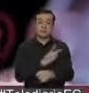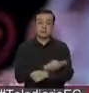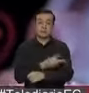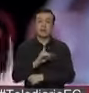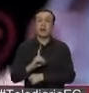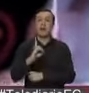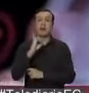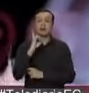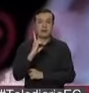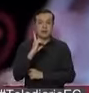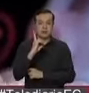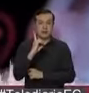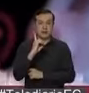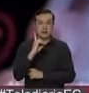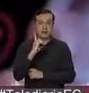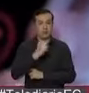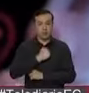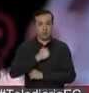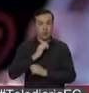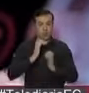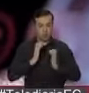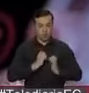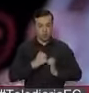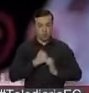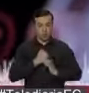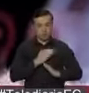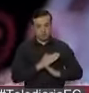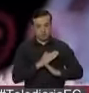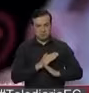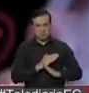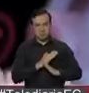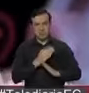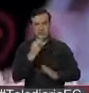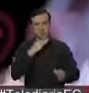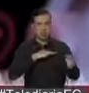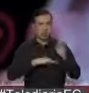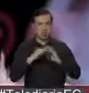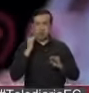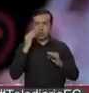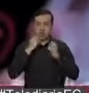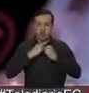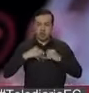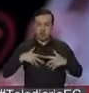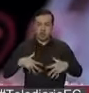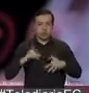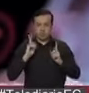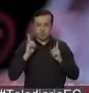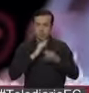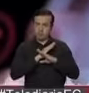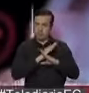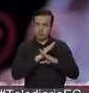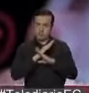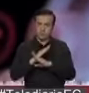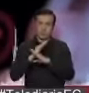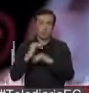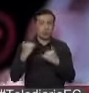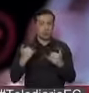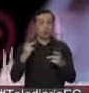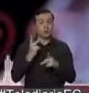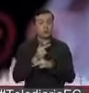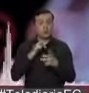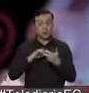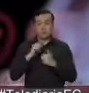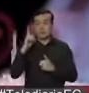para permitir que el sistema inmunológico sea un frente eficaz para disminuir la propagación de virus y bacterias y en este tiempo del coronavirus